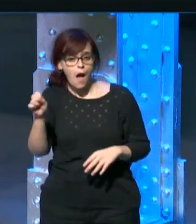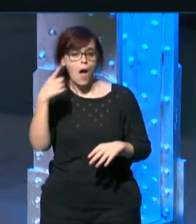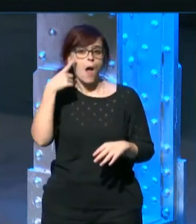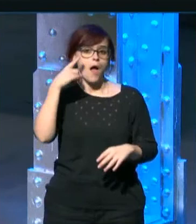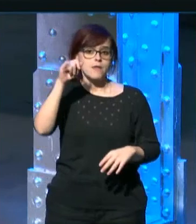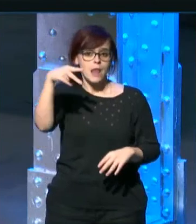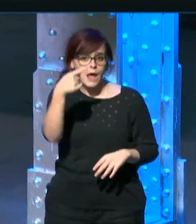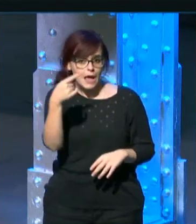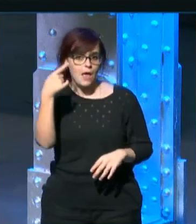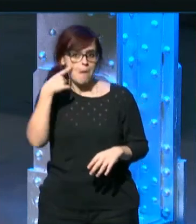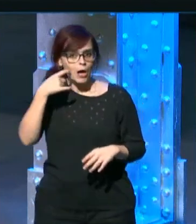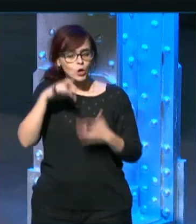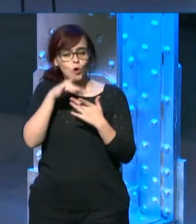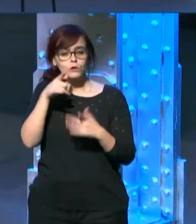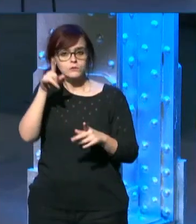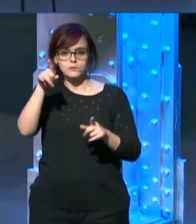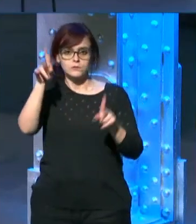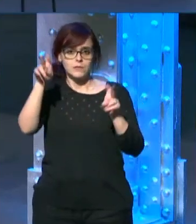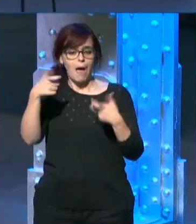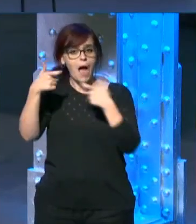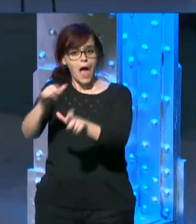ING, Telefónica +D,